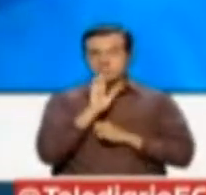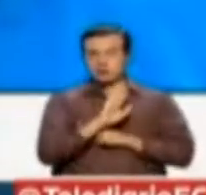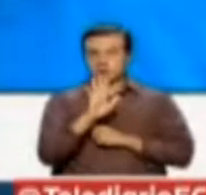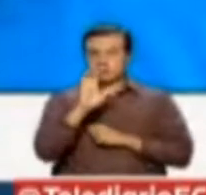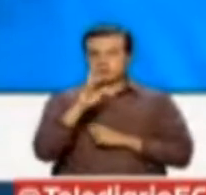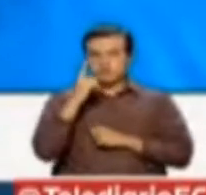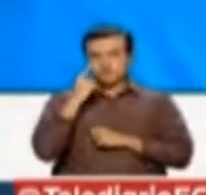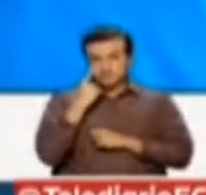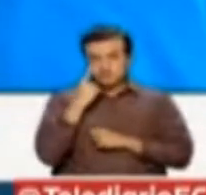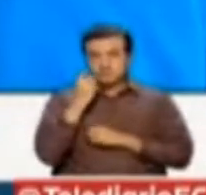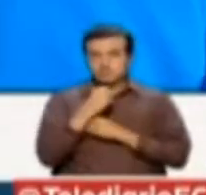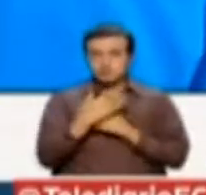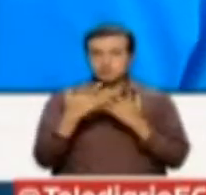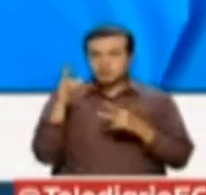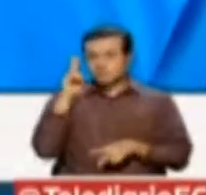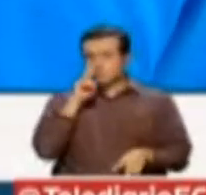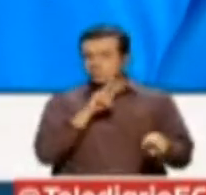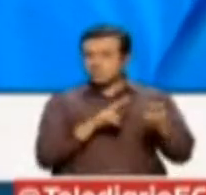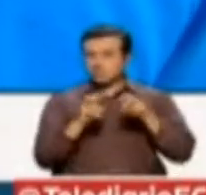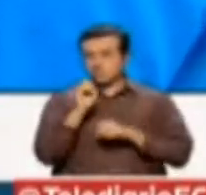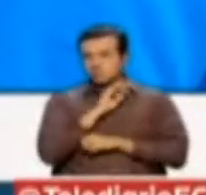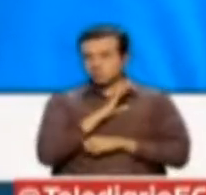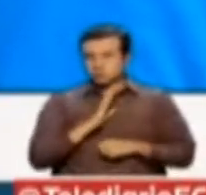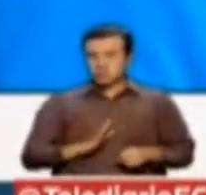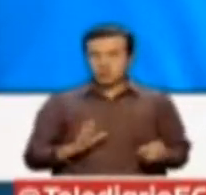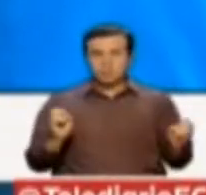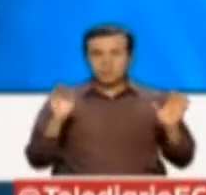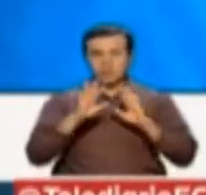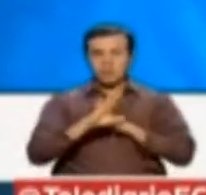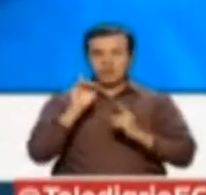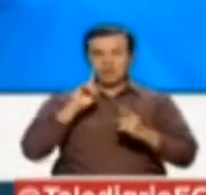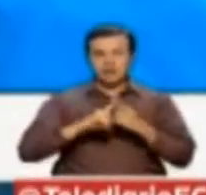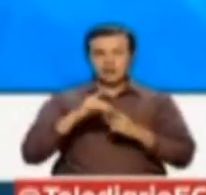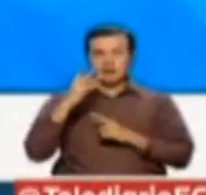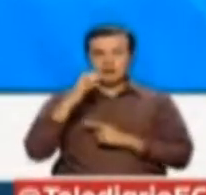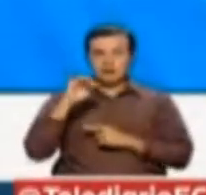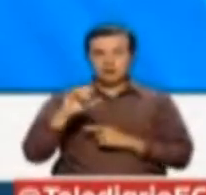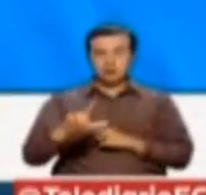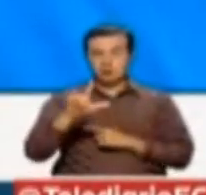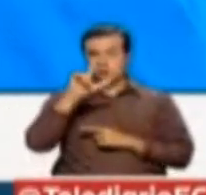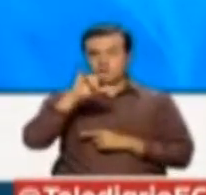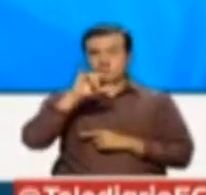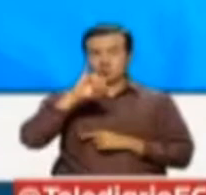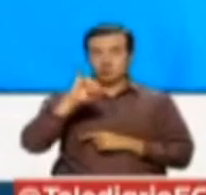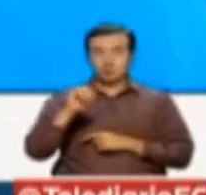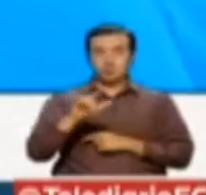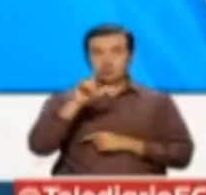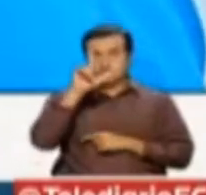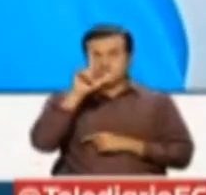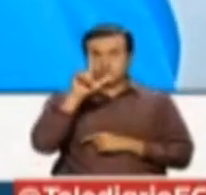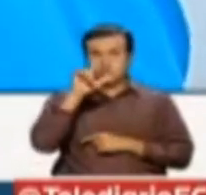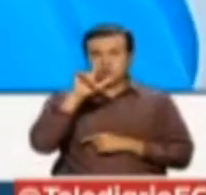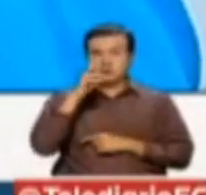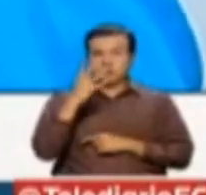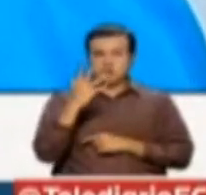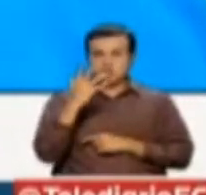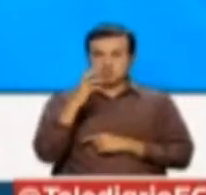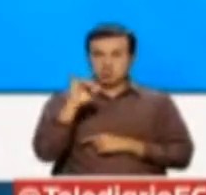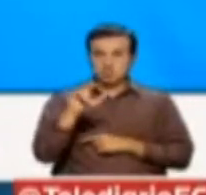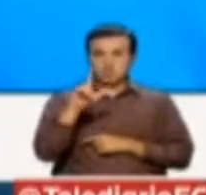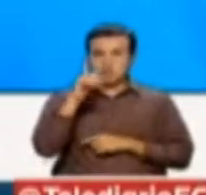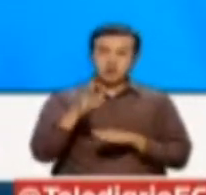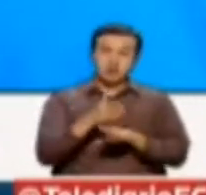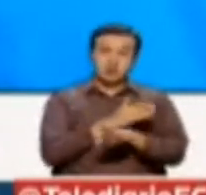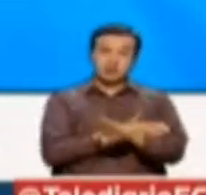que quieran hacerse los chequeos preventivos gratuitos son es hasta el 15 de julio julio con él puedan acceder previa cita y